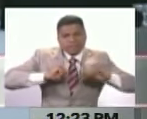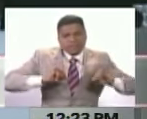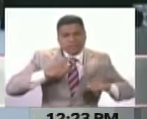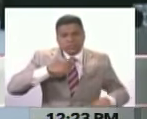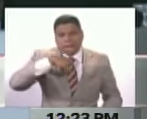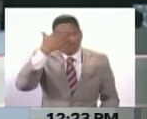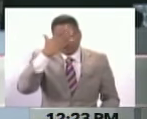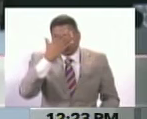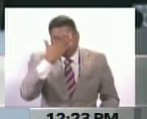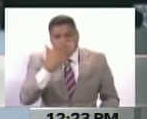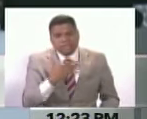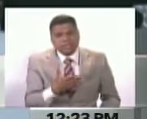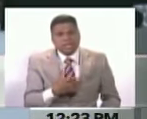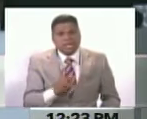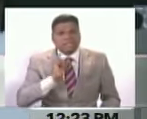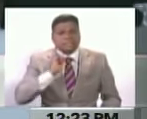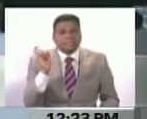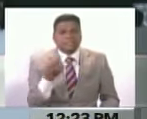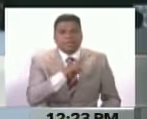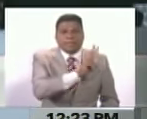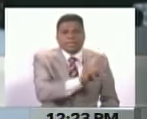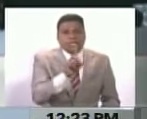la humanidad en el siglo XXI.